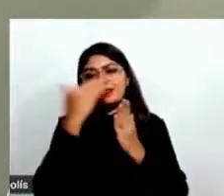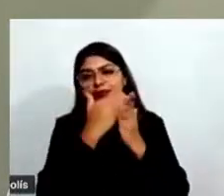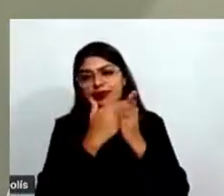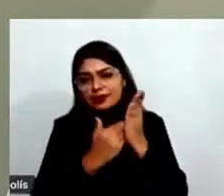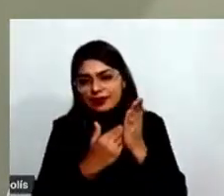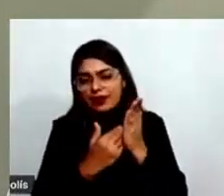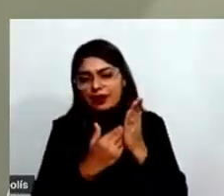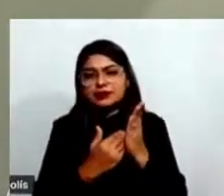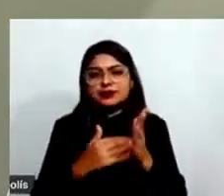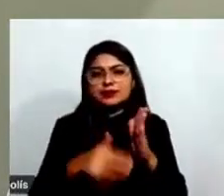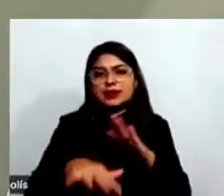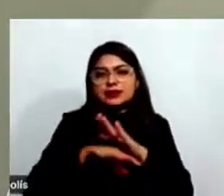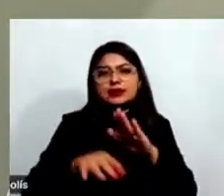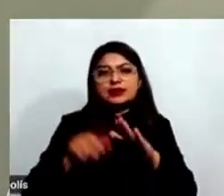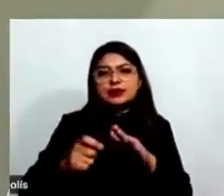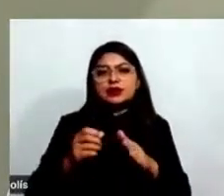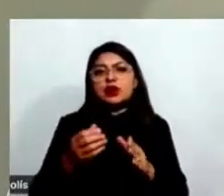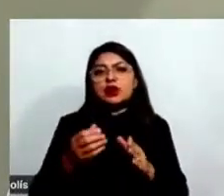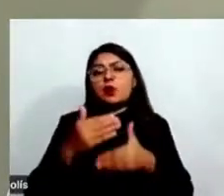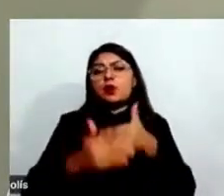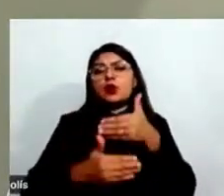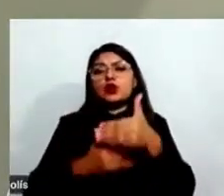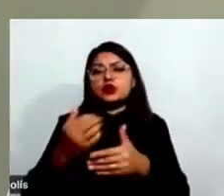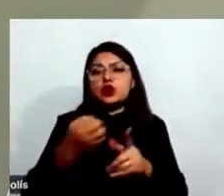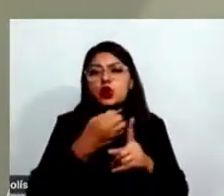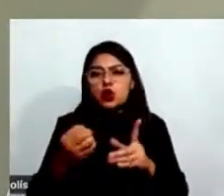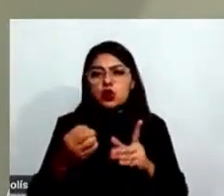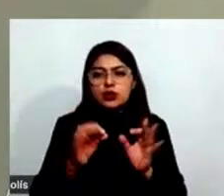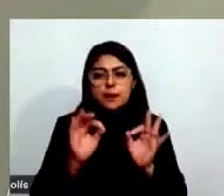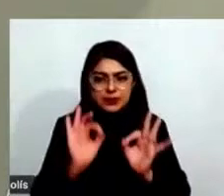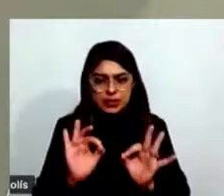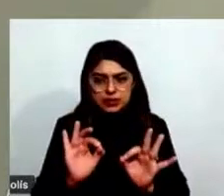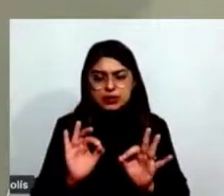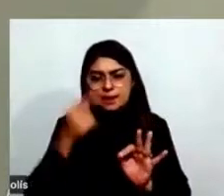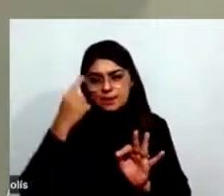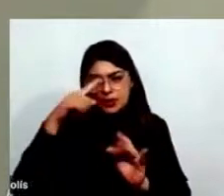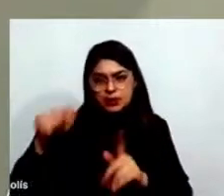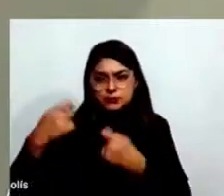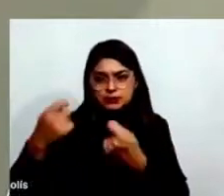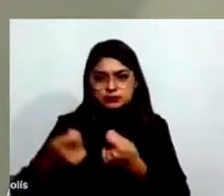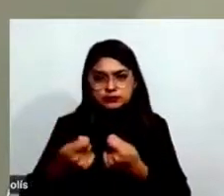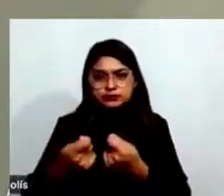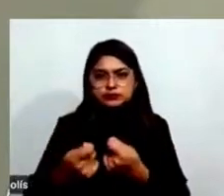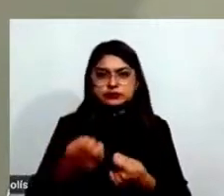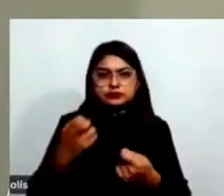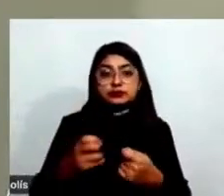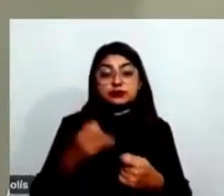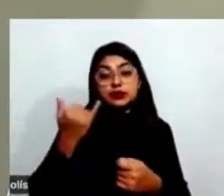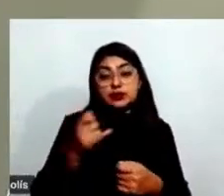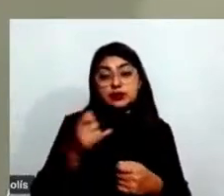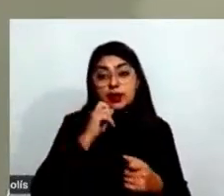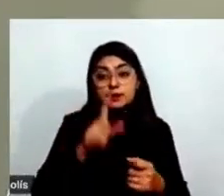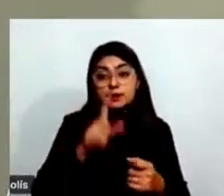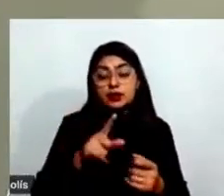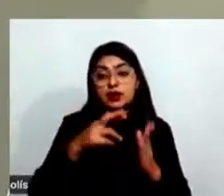de nombramiento o de selección, luego que solo pueden ser separados por causas previamente establecidas y con un debido proceso. Y en tercer